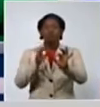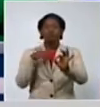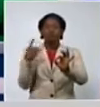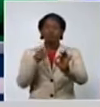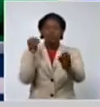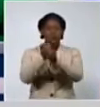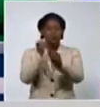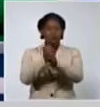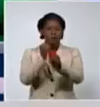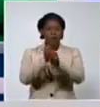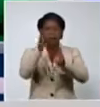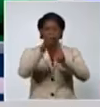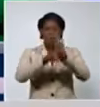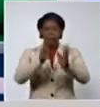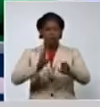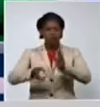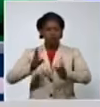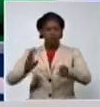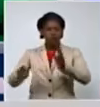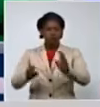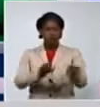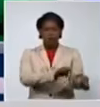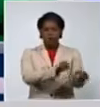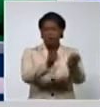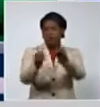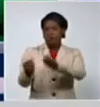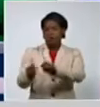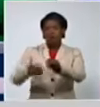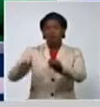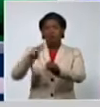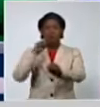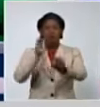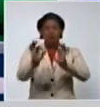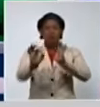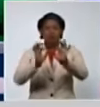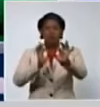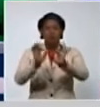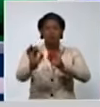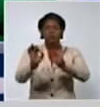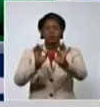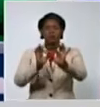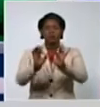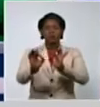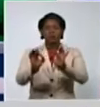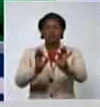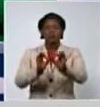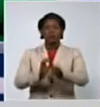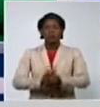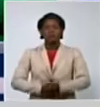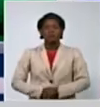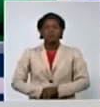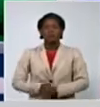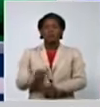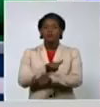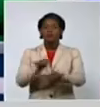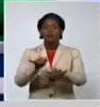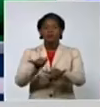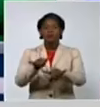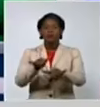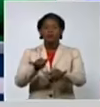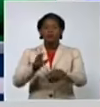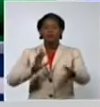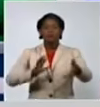medidas, se restringen más las actividades en muchos territorios, en dependencia de la